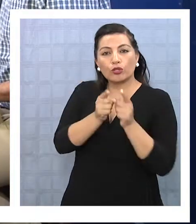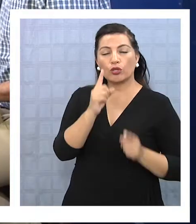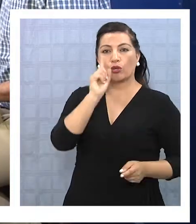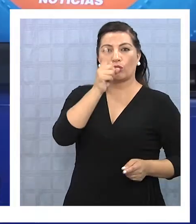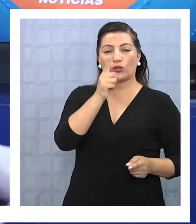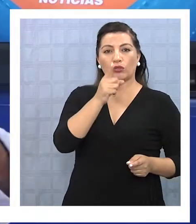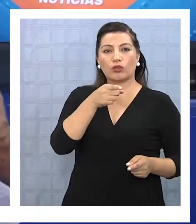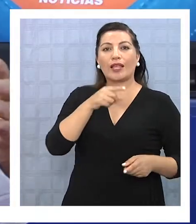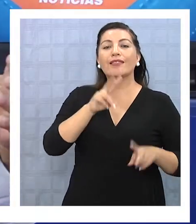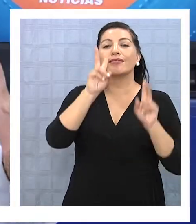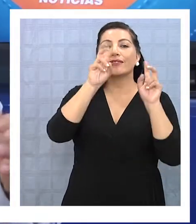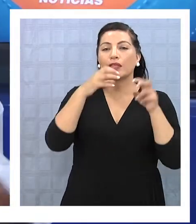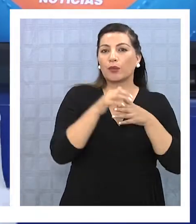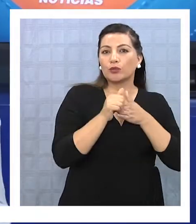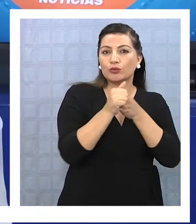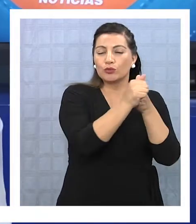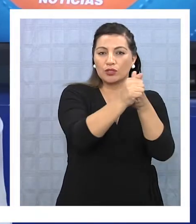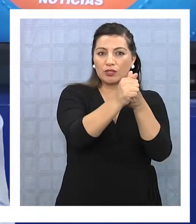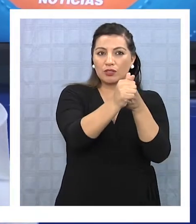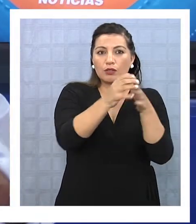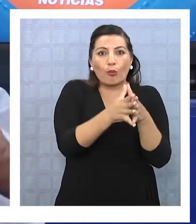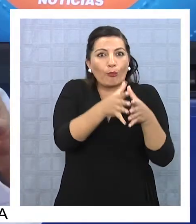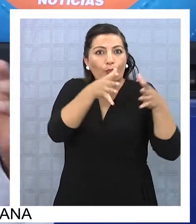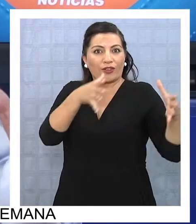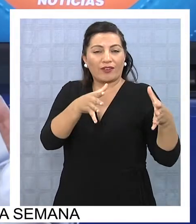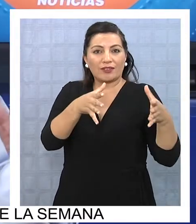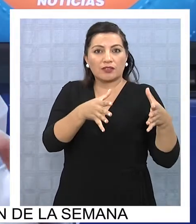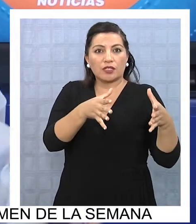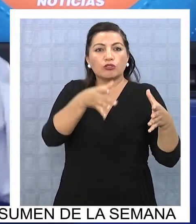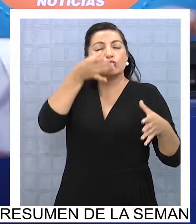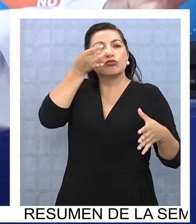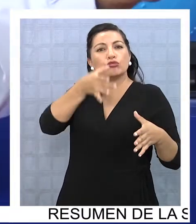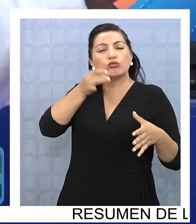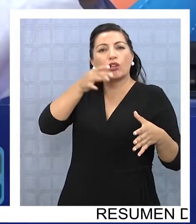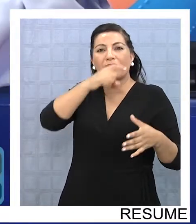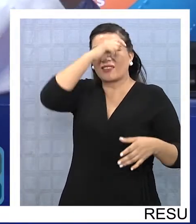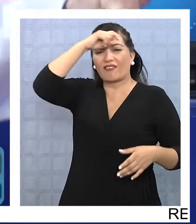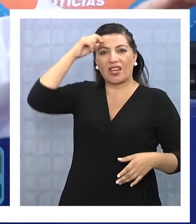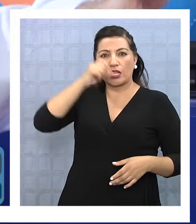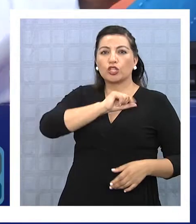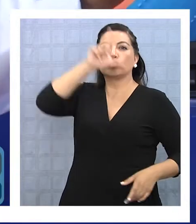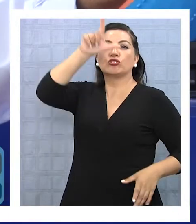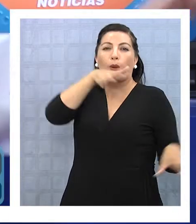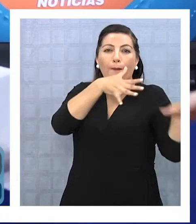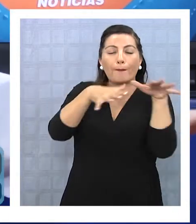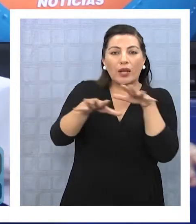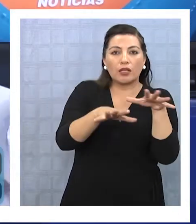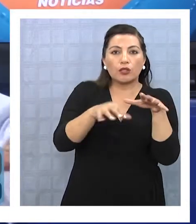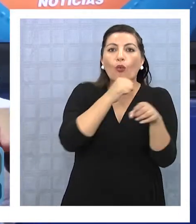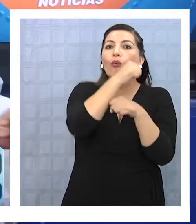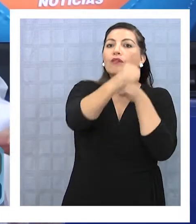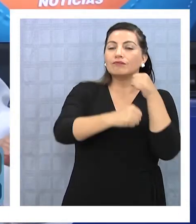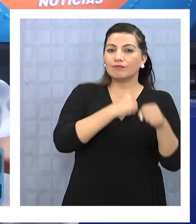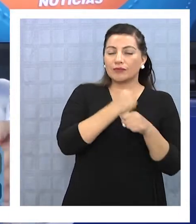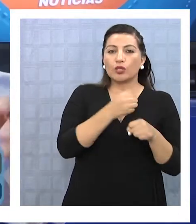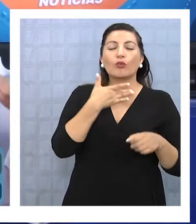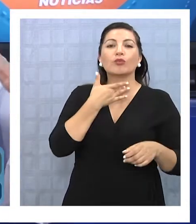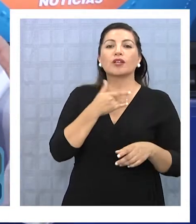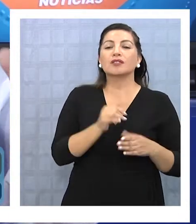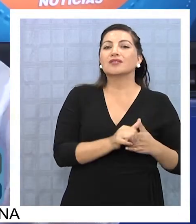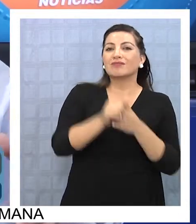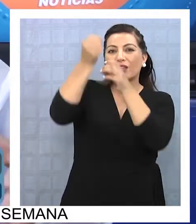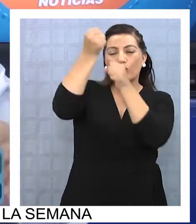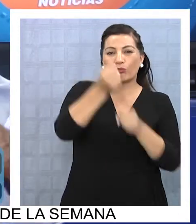breve, el potencial turístico de esta región es inmenso. Y no solamente durante el verano, el sol y las playas, todo el año, por